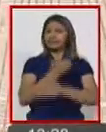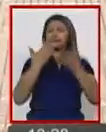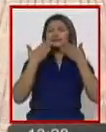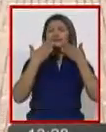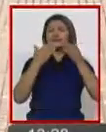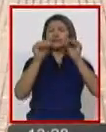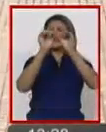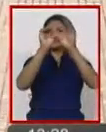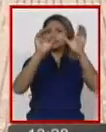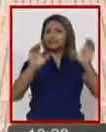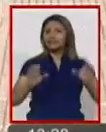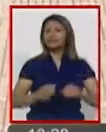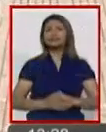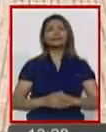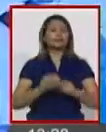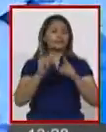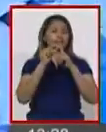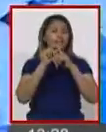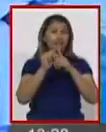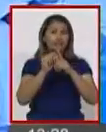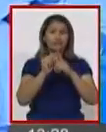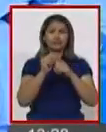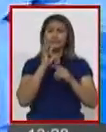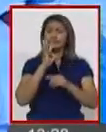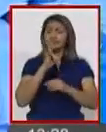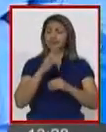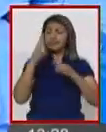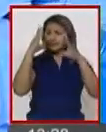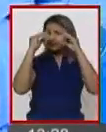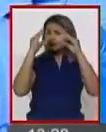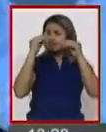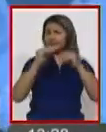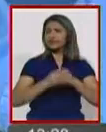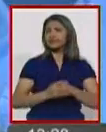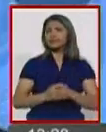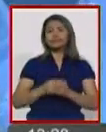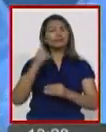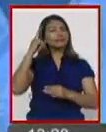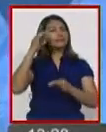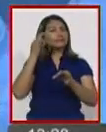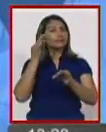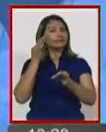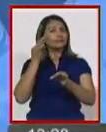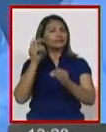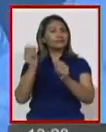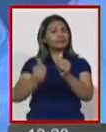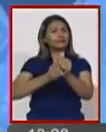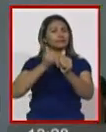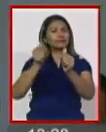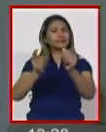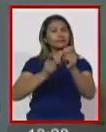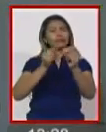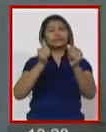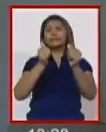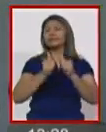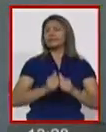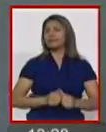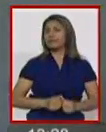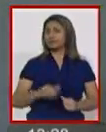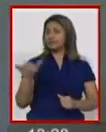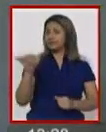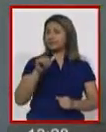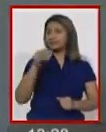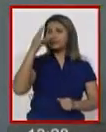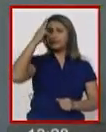agradecerle a la Virgen de Cotoca. En el mensaje que nos dejó monseñor, nos enseñó que debemos ser discípulos del Señor como un día lo fue María.